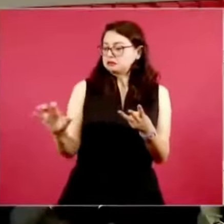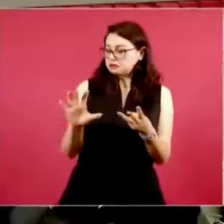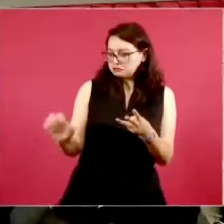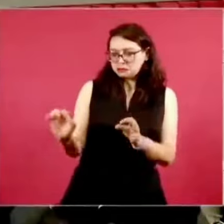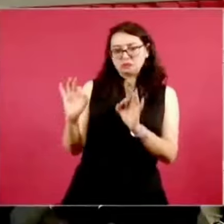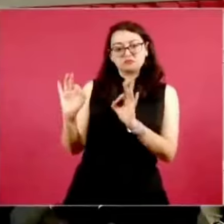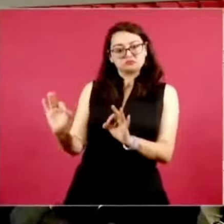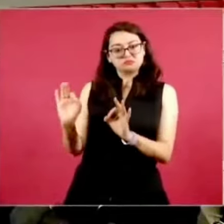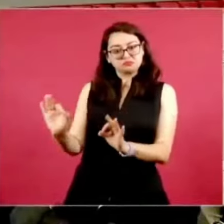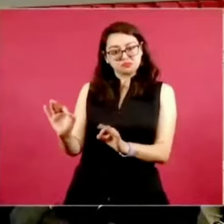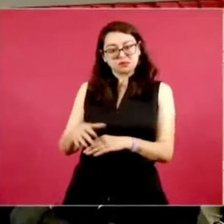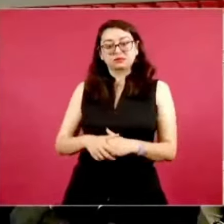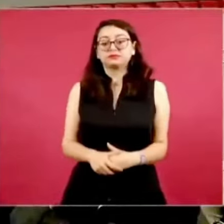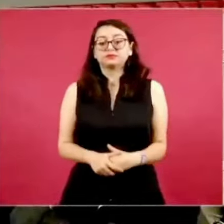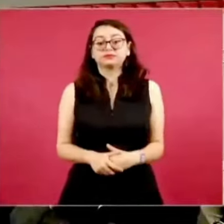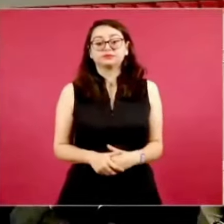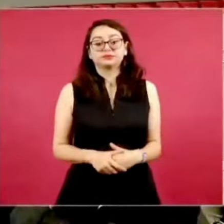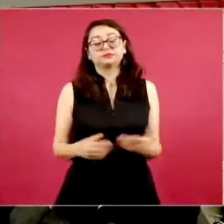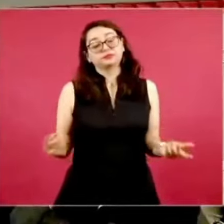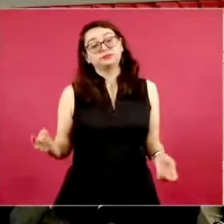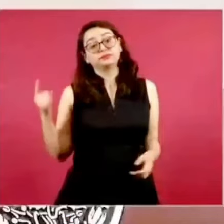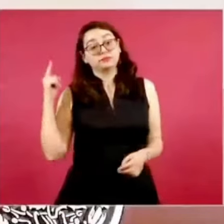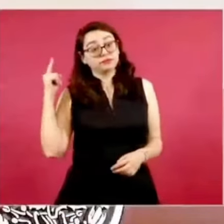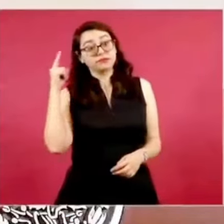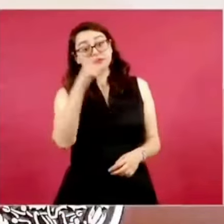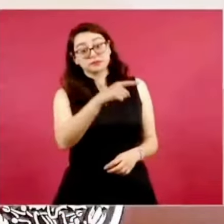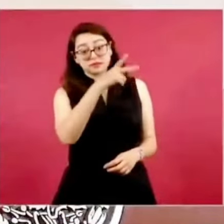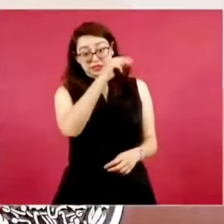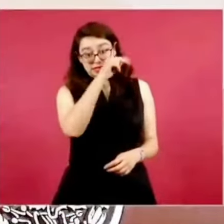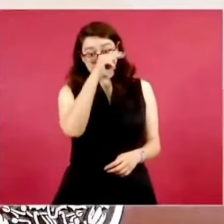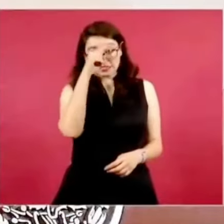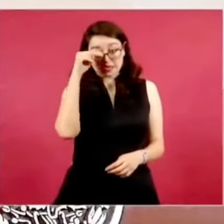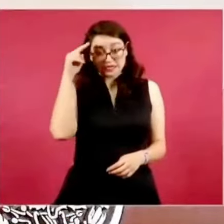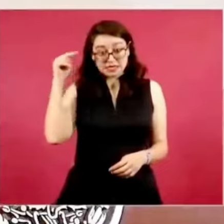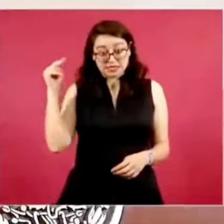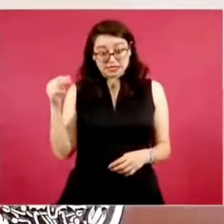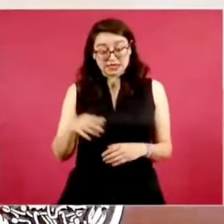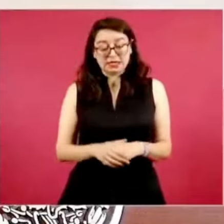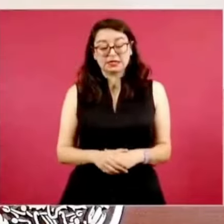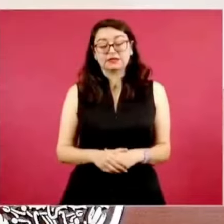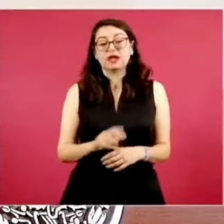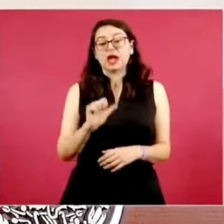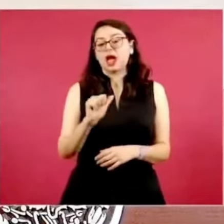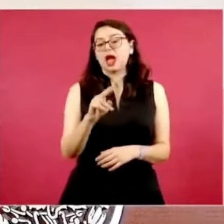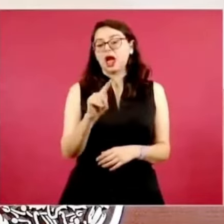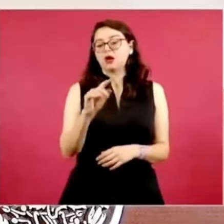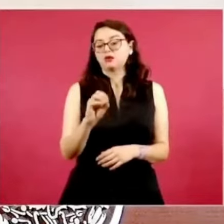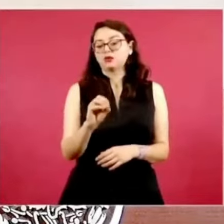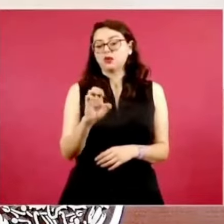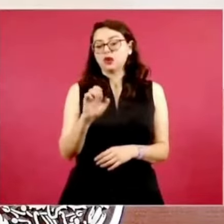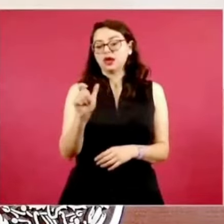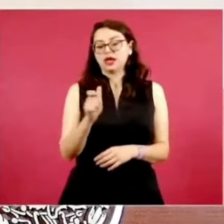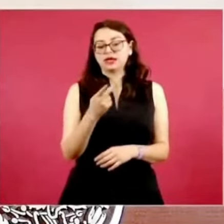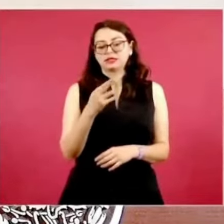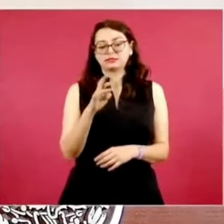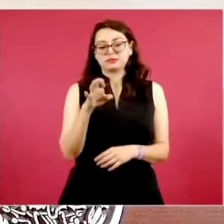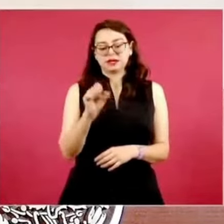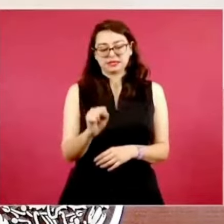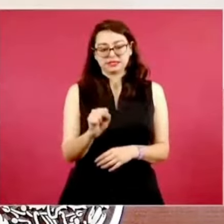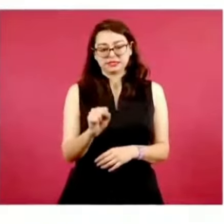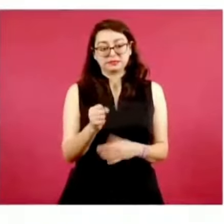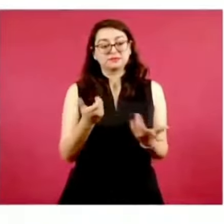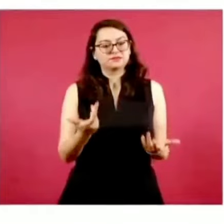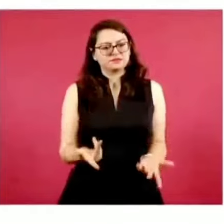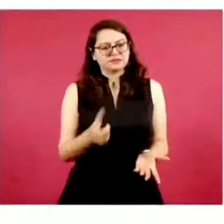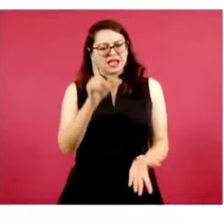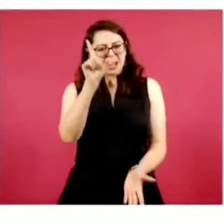regular allá en vaha de Banderas Nayarit nos encontramos con autoexpress gsm de franquicia Pemex quienes dieron el litro